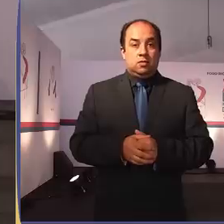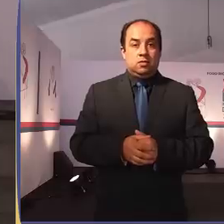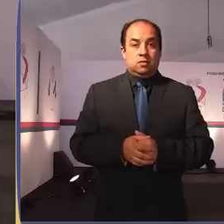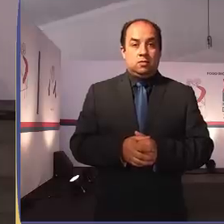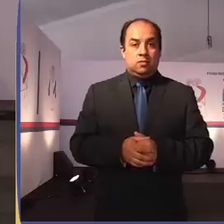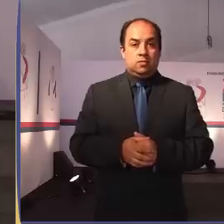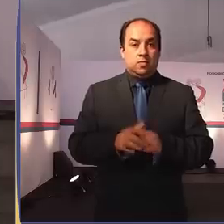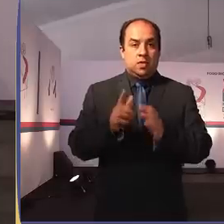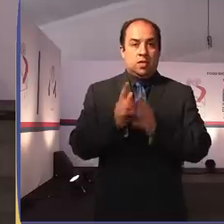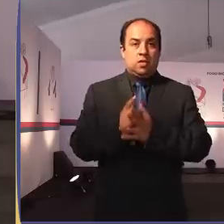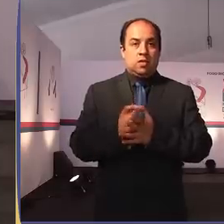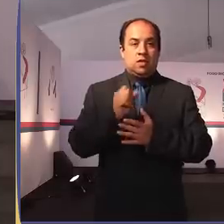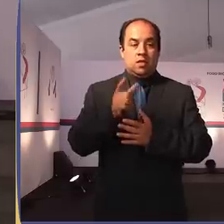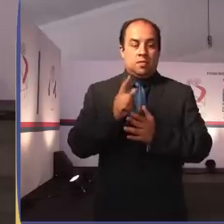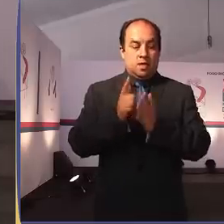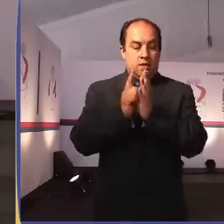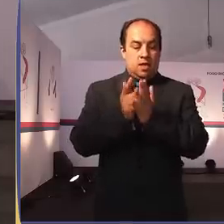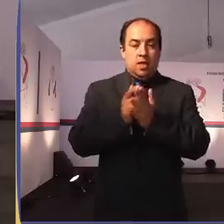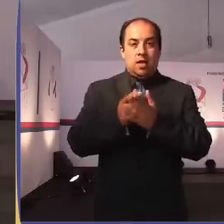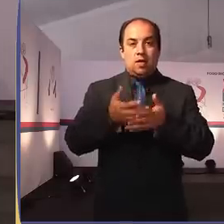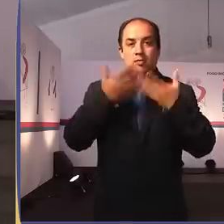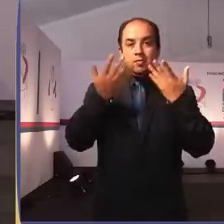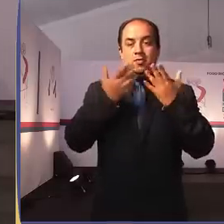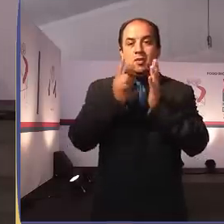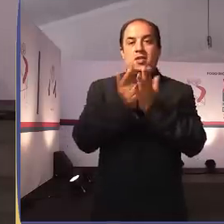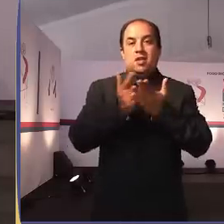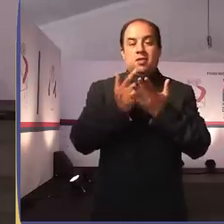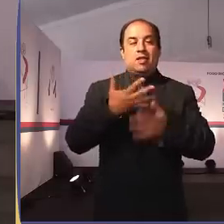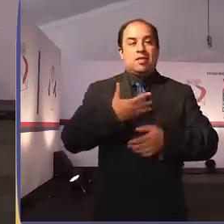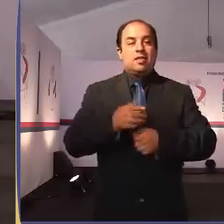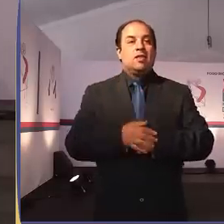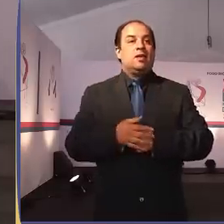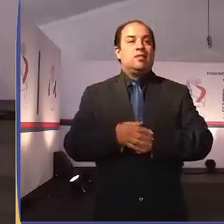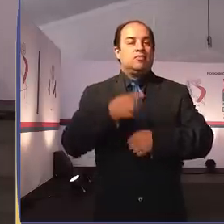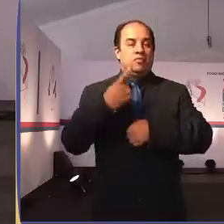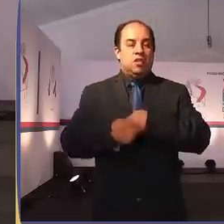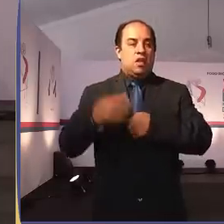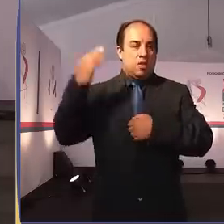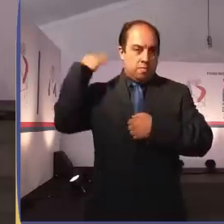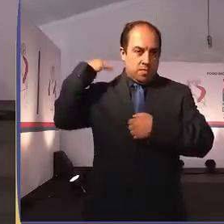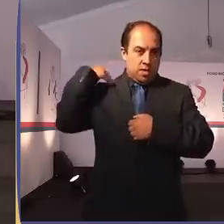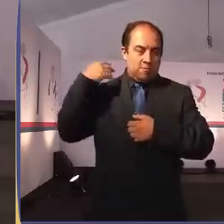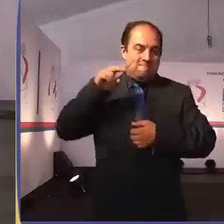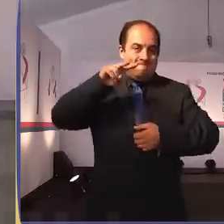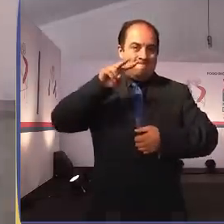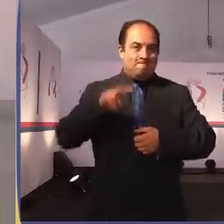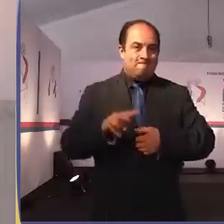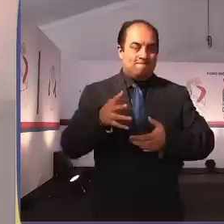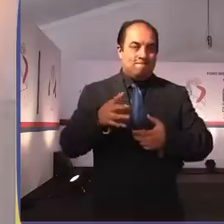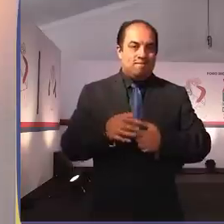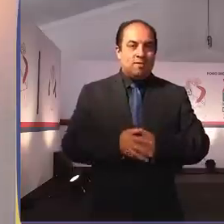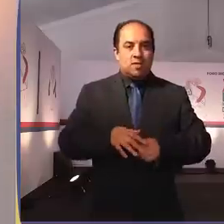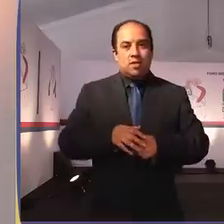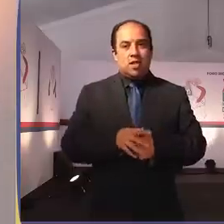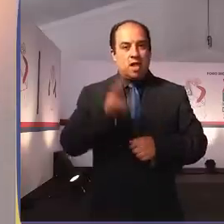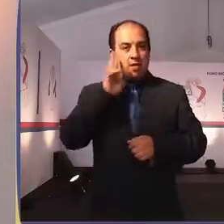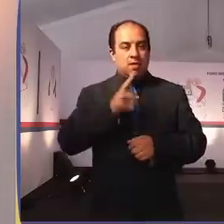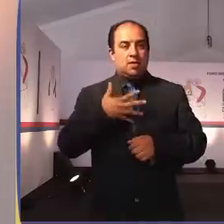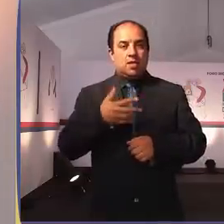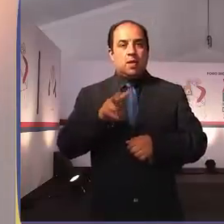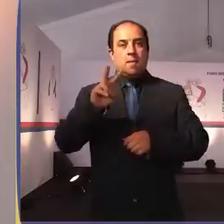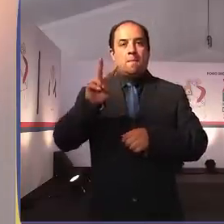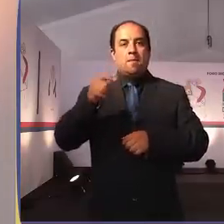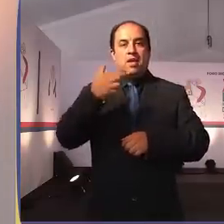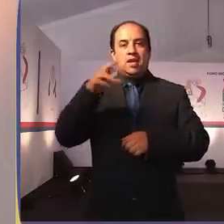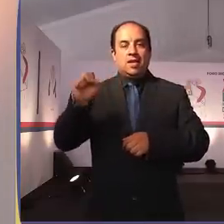de libros me está causando ya un malestar en mi espalda, y la verdad es que, a ver si tienen uno de Vargas